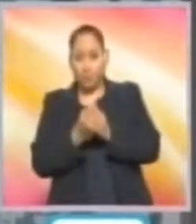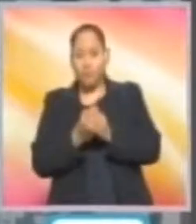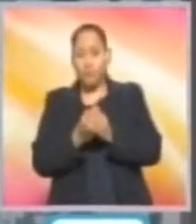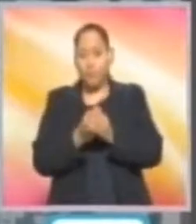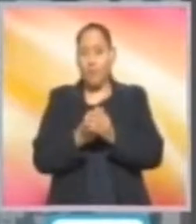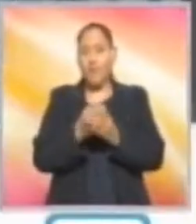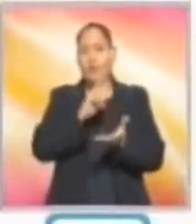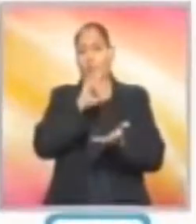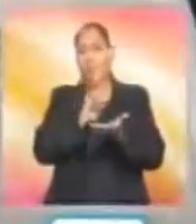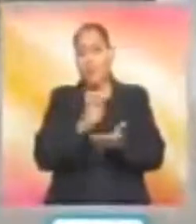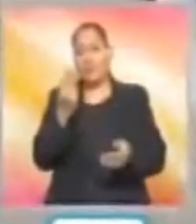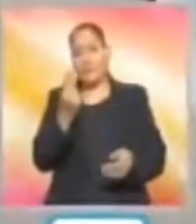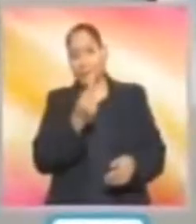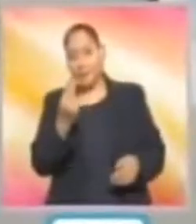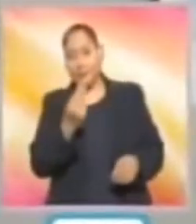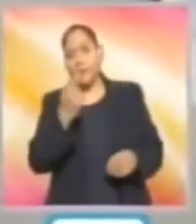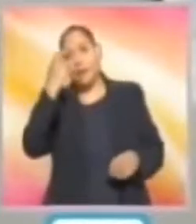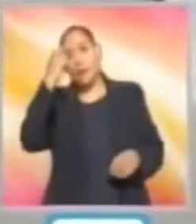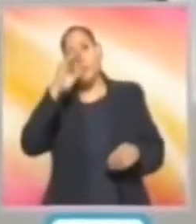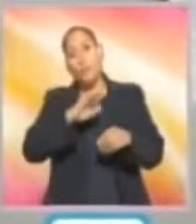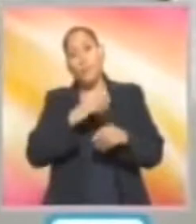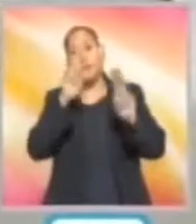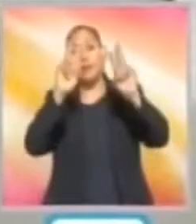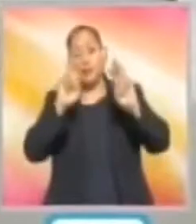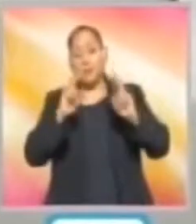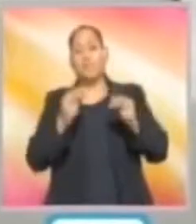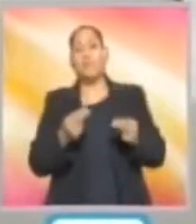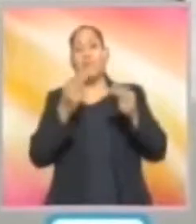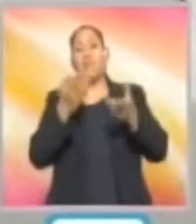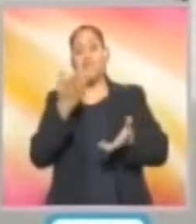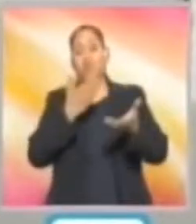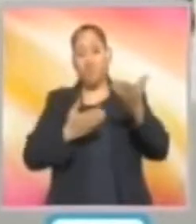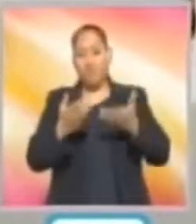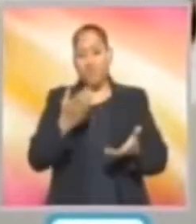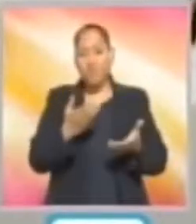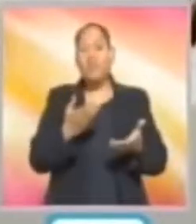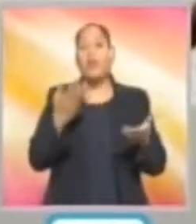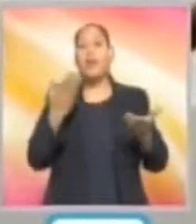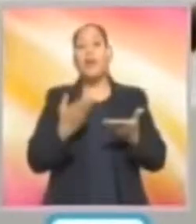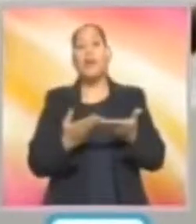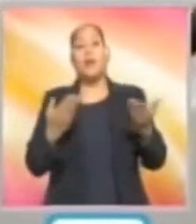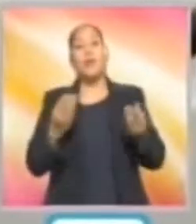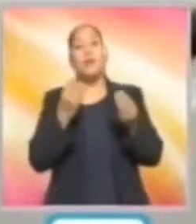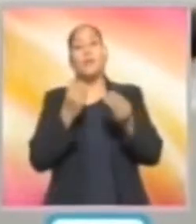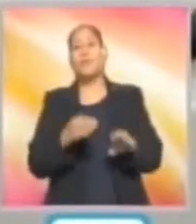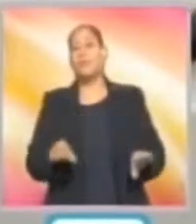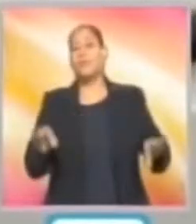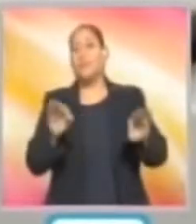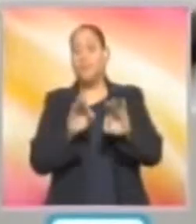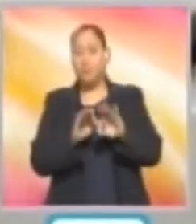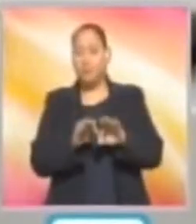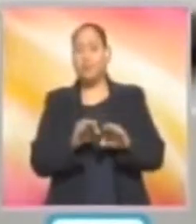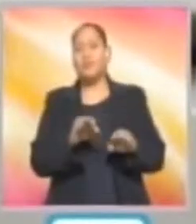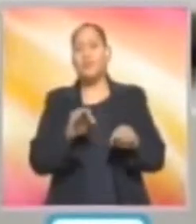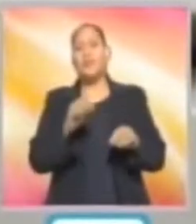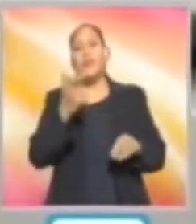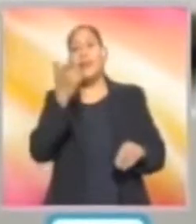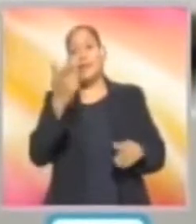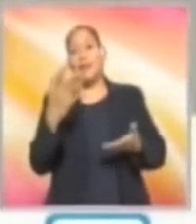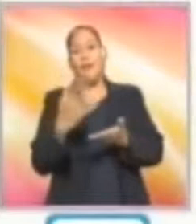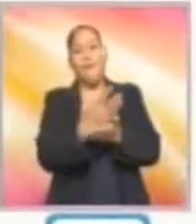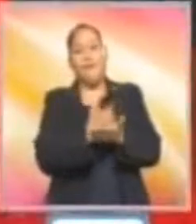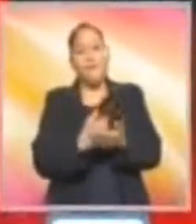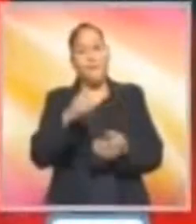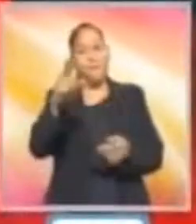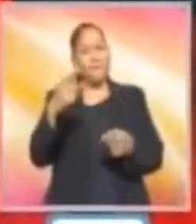privada, además, al volverse un tema comercial, se está volviendo algo demasiado importante económicamente hablando. Y